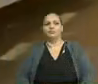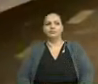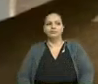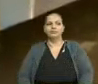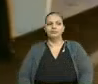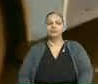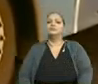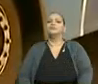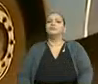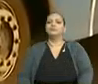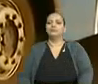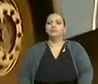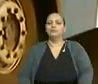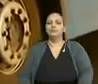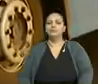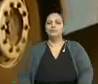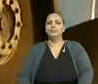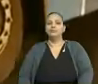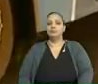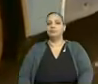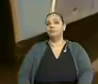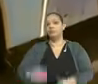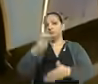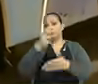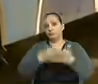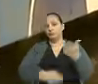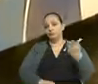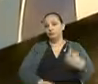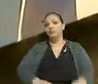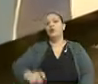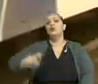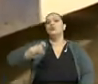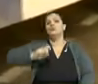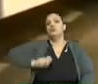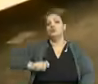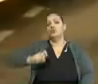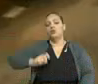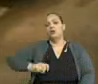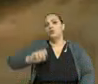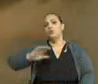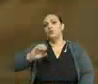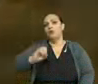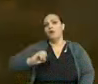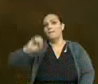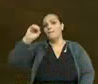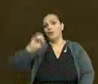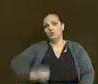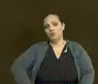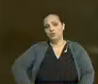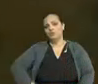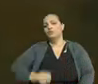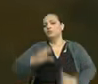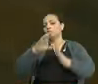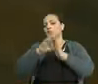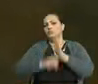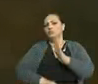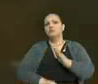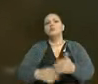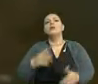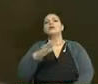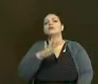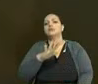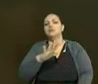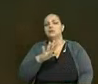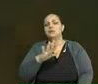50% del salario, que son 200, el 50% que son $200, $200 de multa, y 9 puntos menos en la licencia de